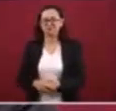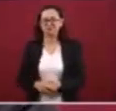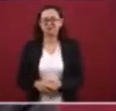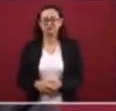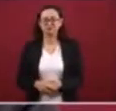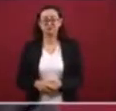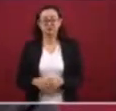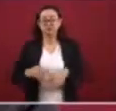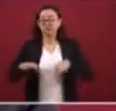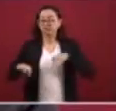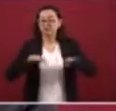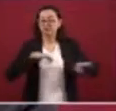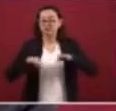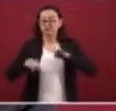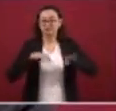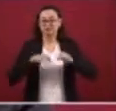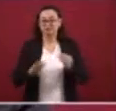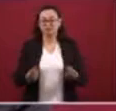y muy trabajadora.